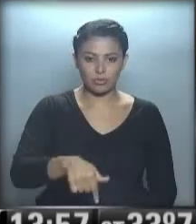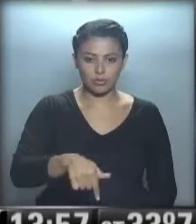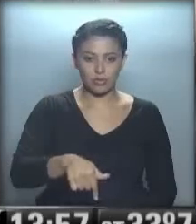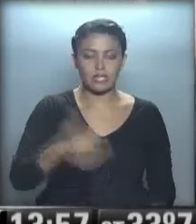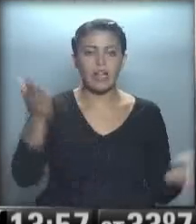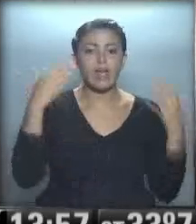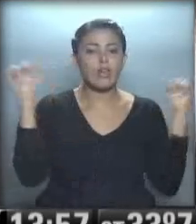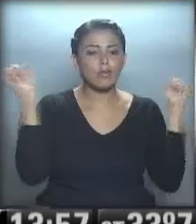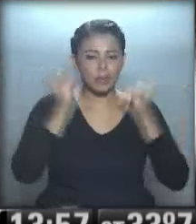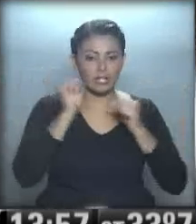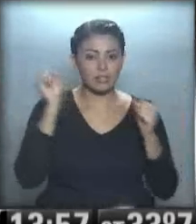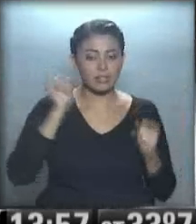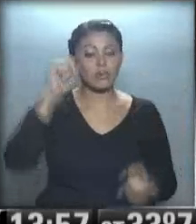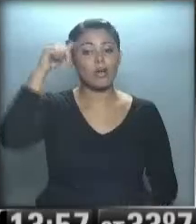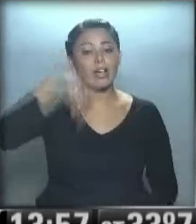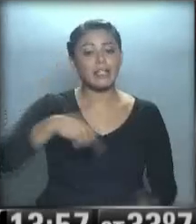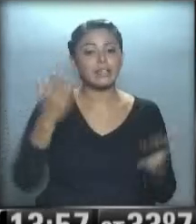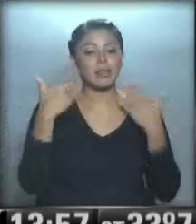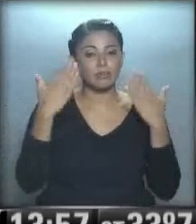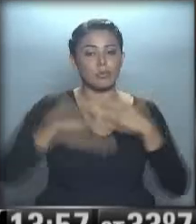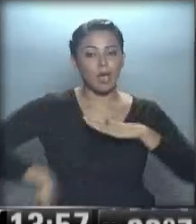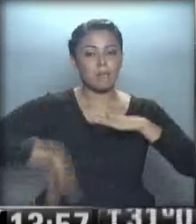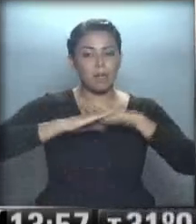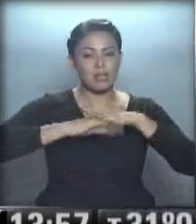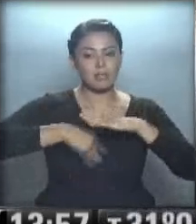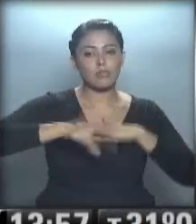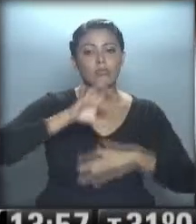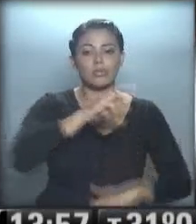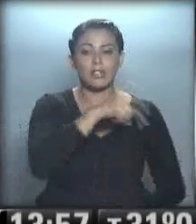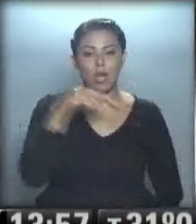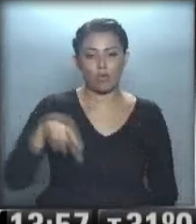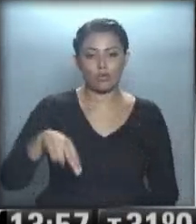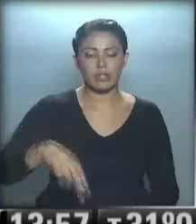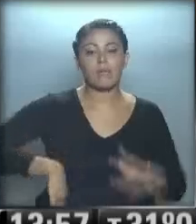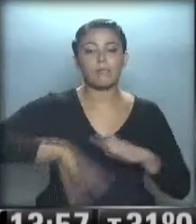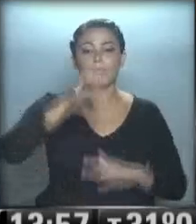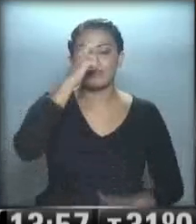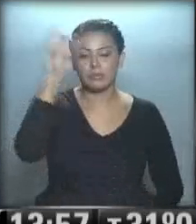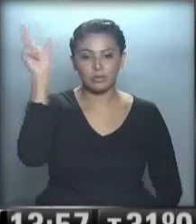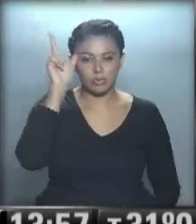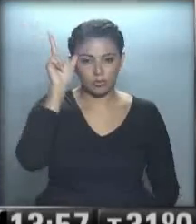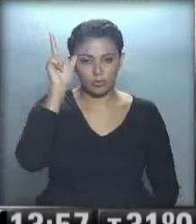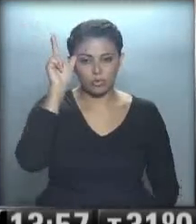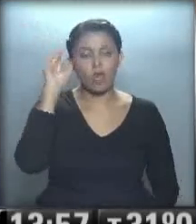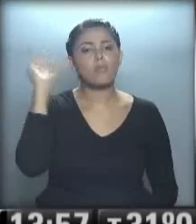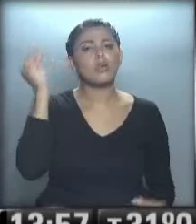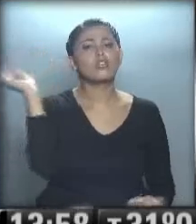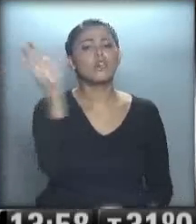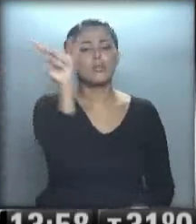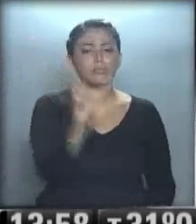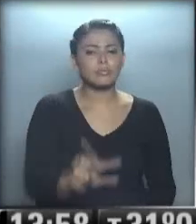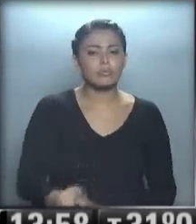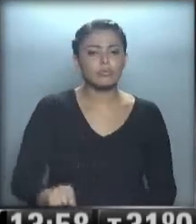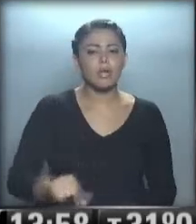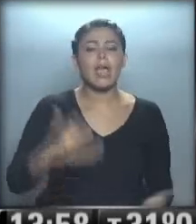El aire fresquito se encuentra aquí, la temperatura máxima más alta para Neuquén con 28 grados. ¿Por qué todo esto? Porque ha entrado